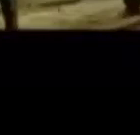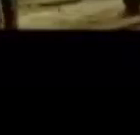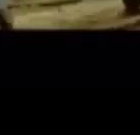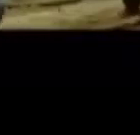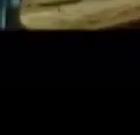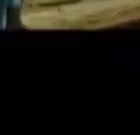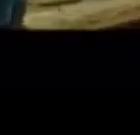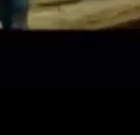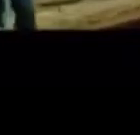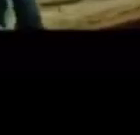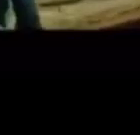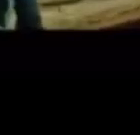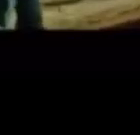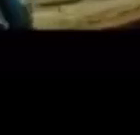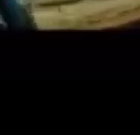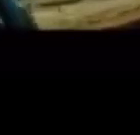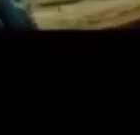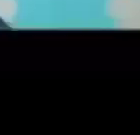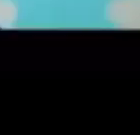huerta.